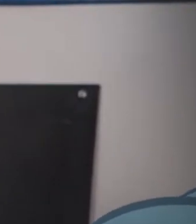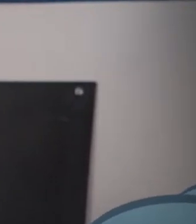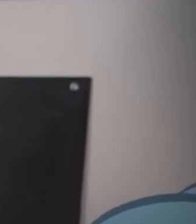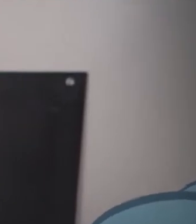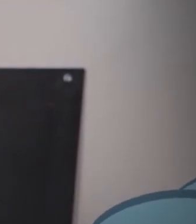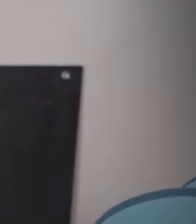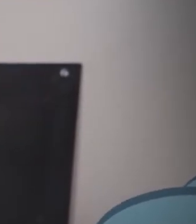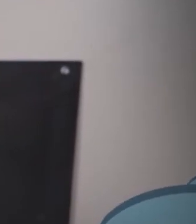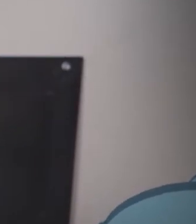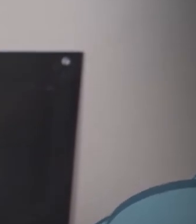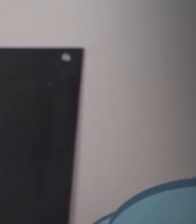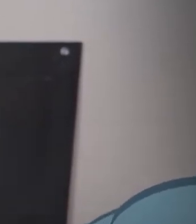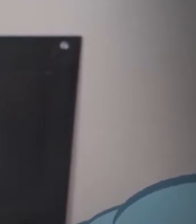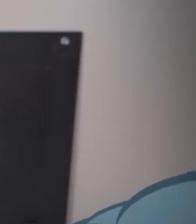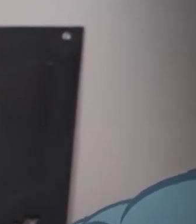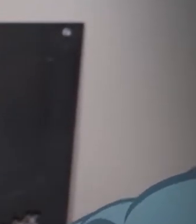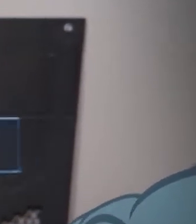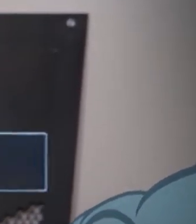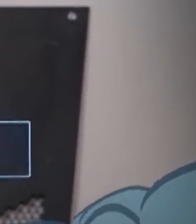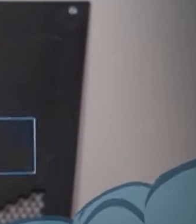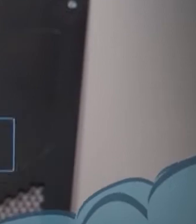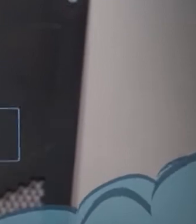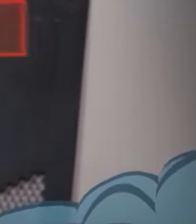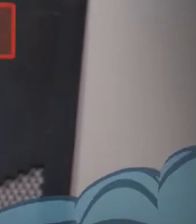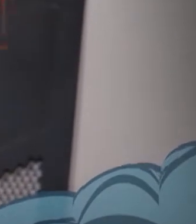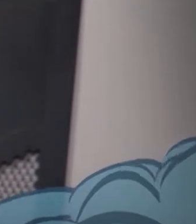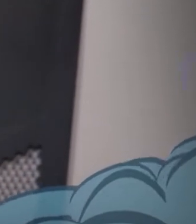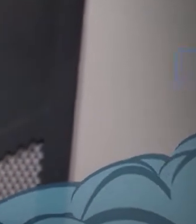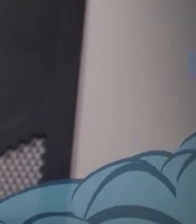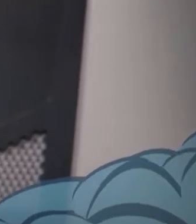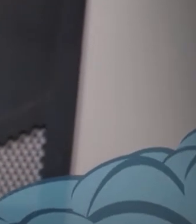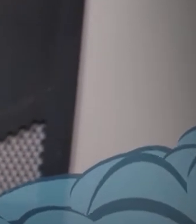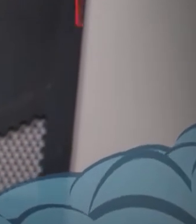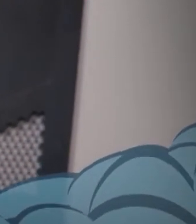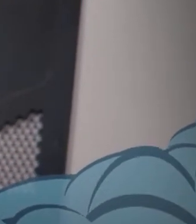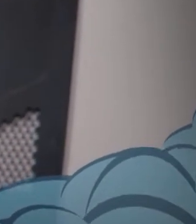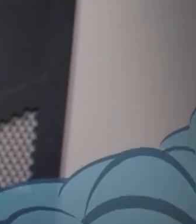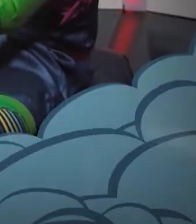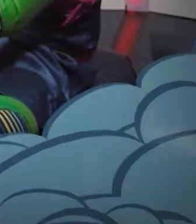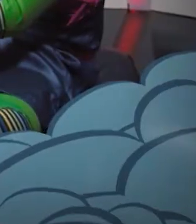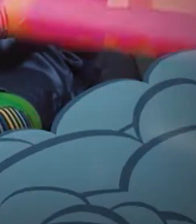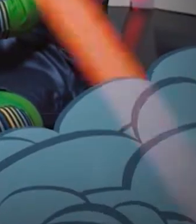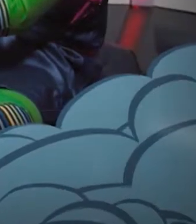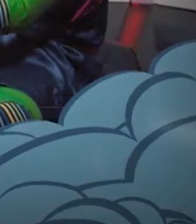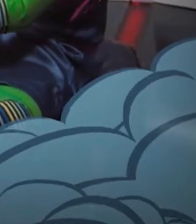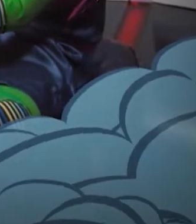Avanza la tripulación moderna de algo que no sé si está.